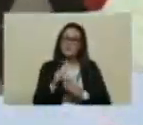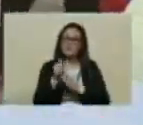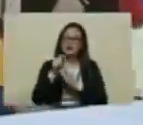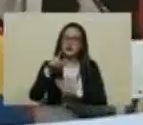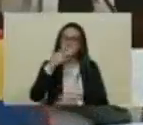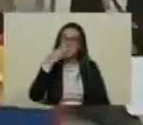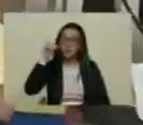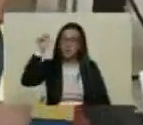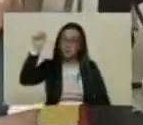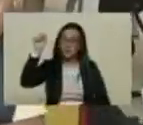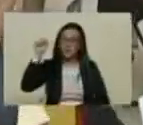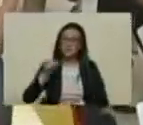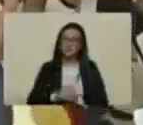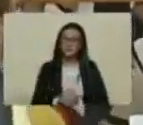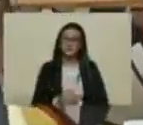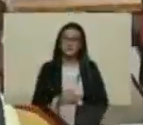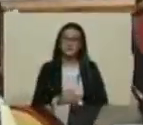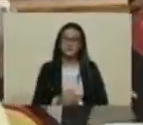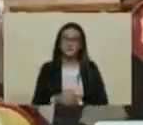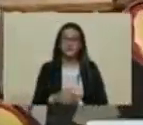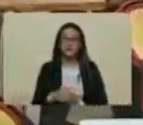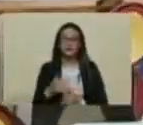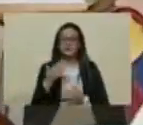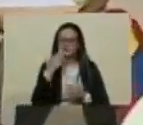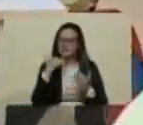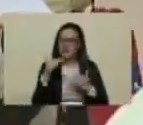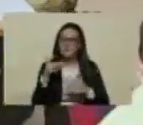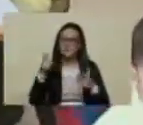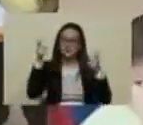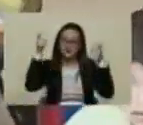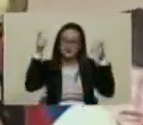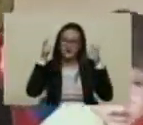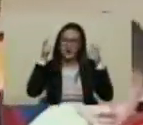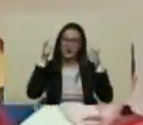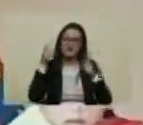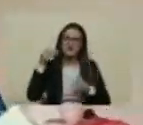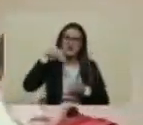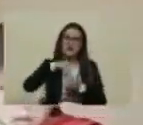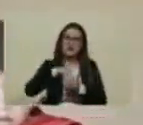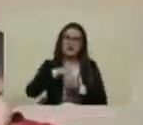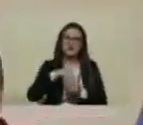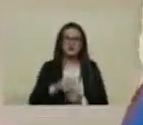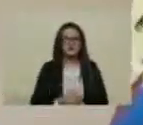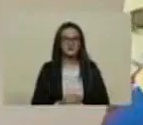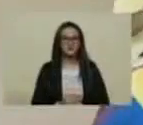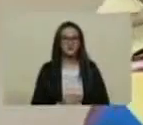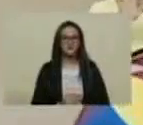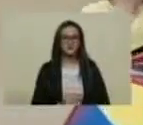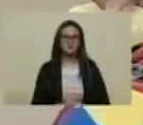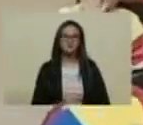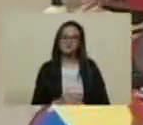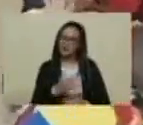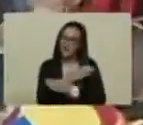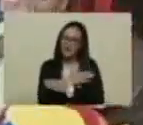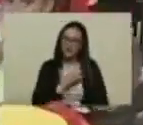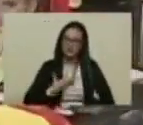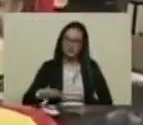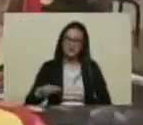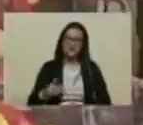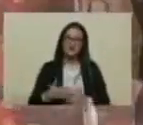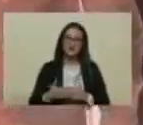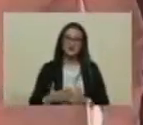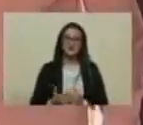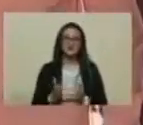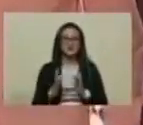y adelantado, bueno, espiritualmente y siempre presente por nuestro comandante eterno Hugo Chávez. Un abrazo, presidente.